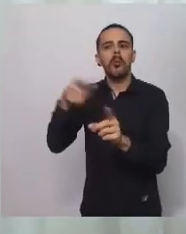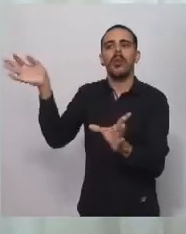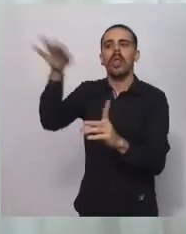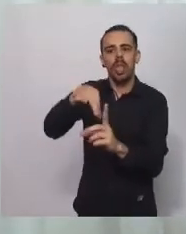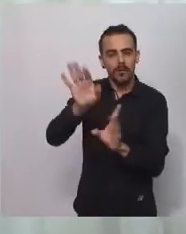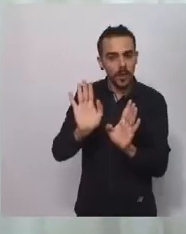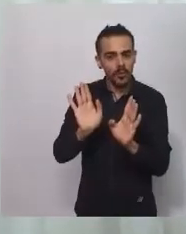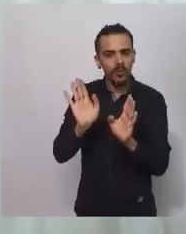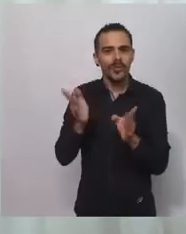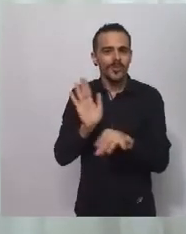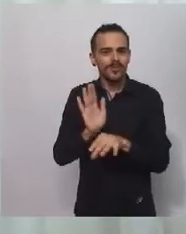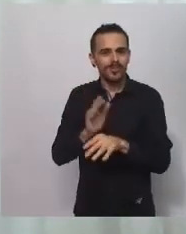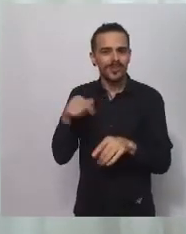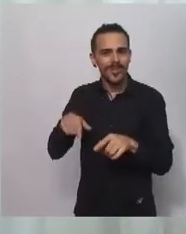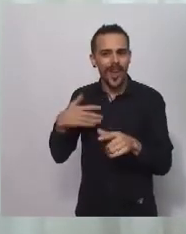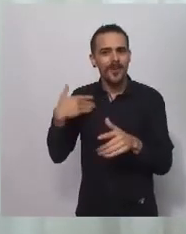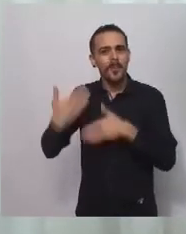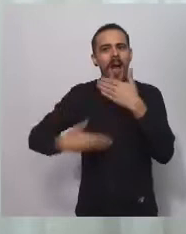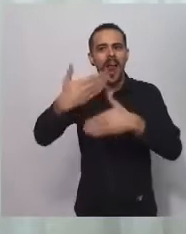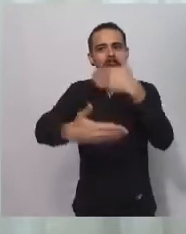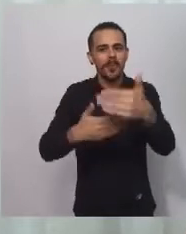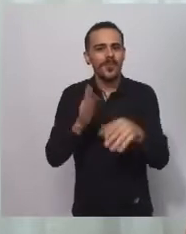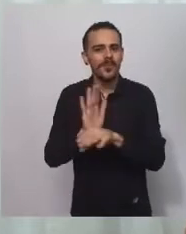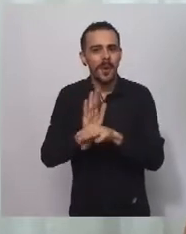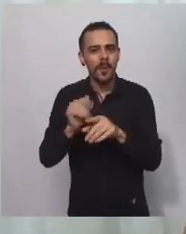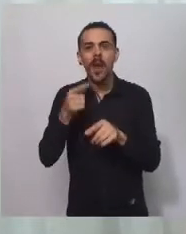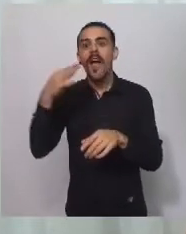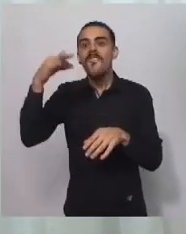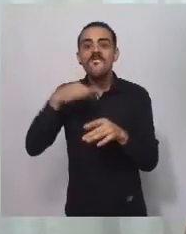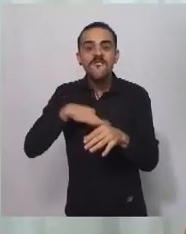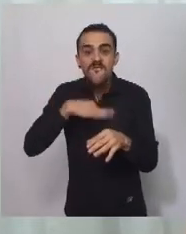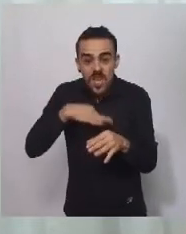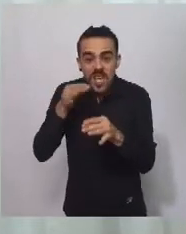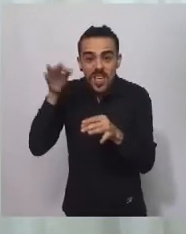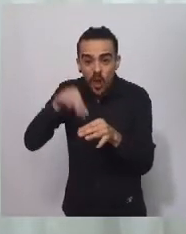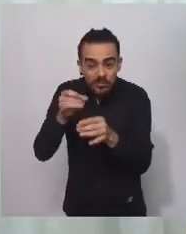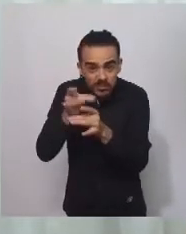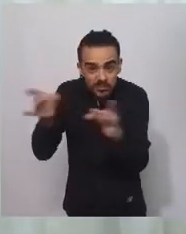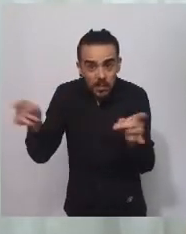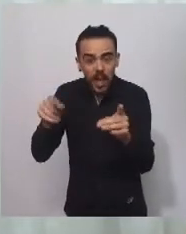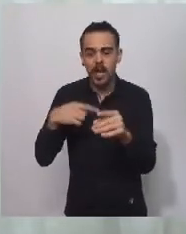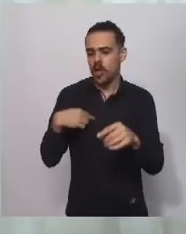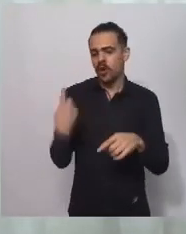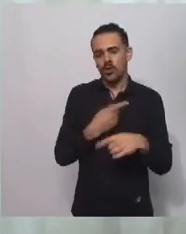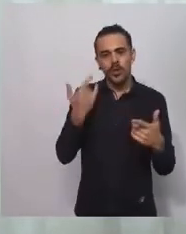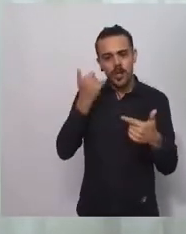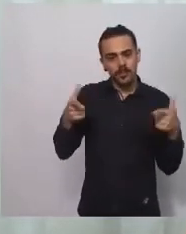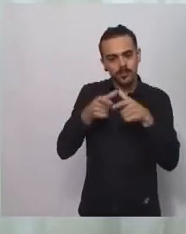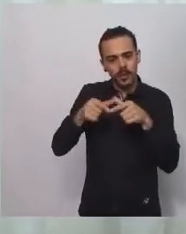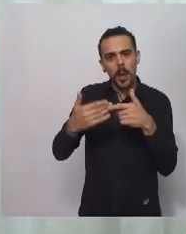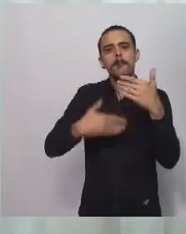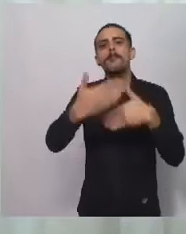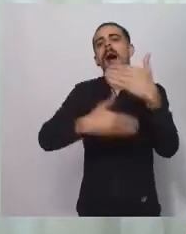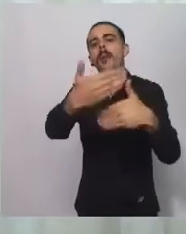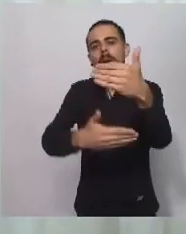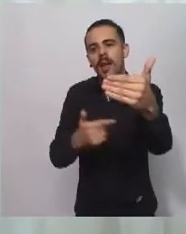y con muchas preocupaciones que también la población nos está haciendo llegar vemos cómo y de qué manera podemos